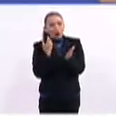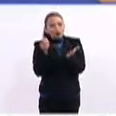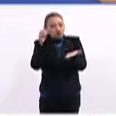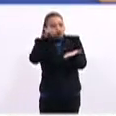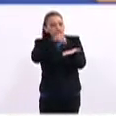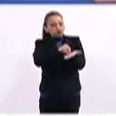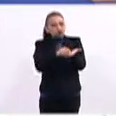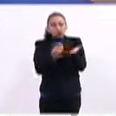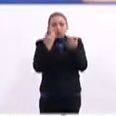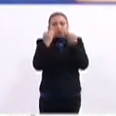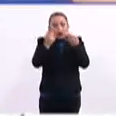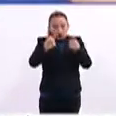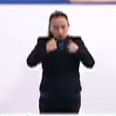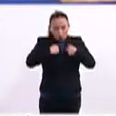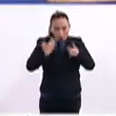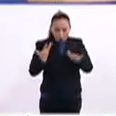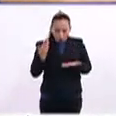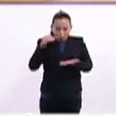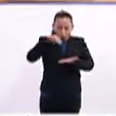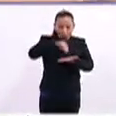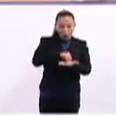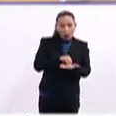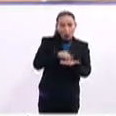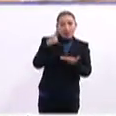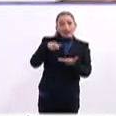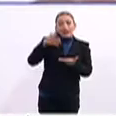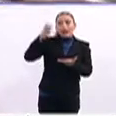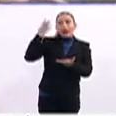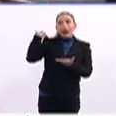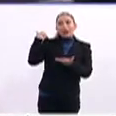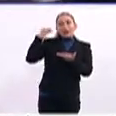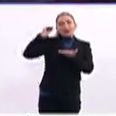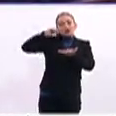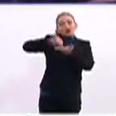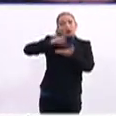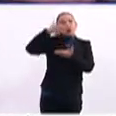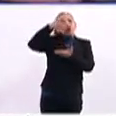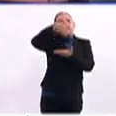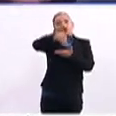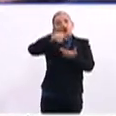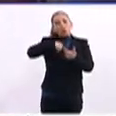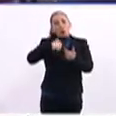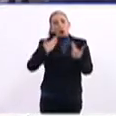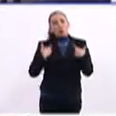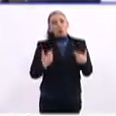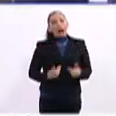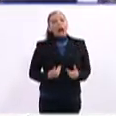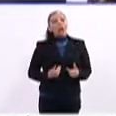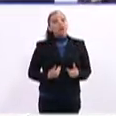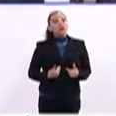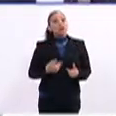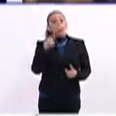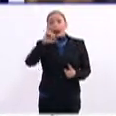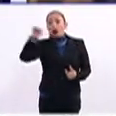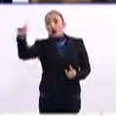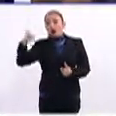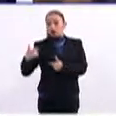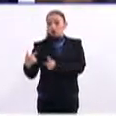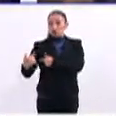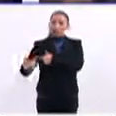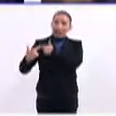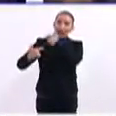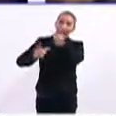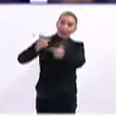testimonio de lo que somos y lo que fuimos y probablemente lo que vayamos a hacer como especie humana para otras